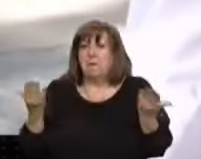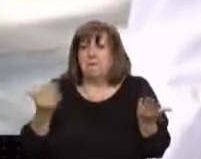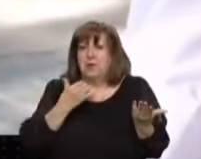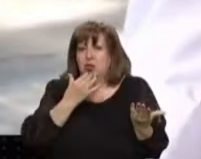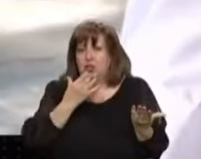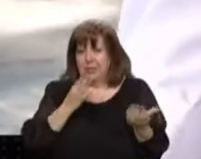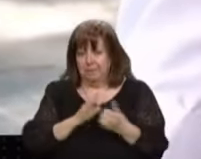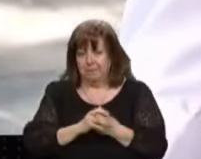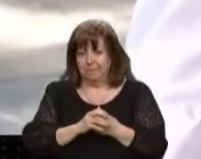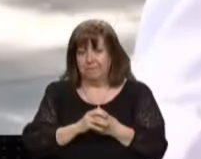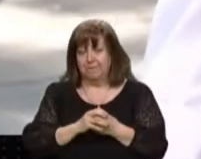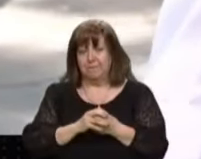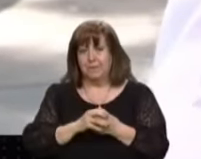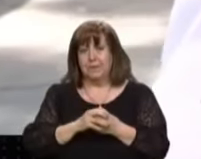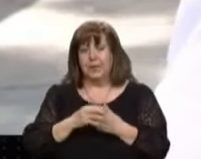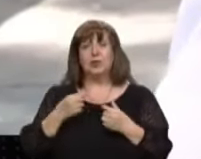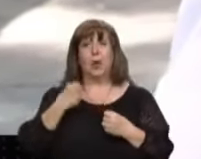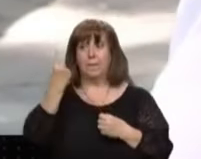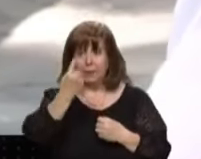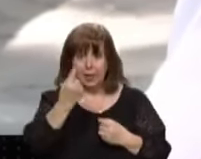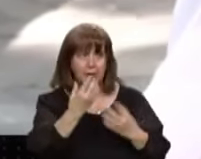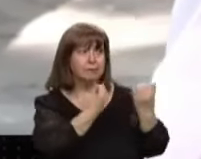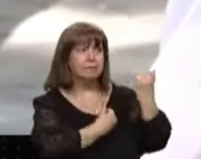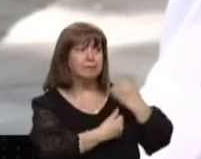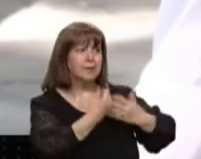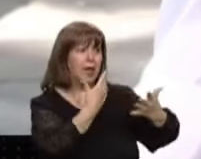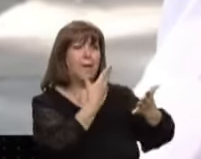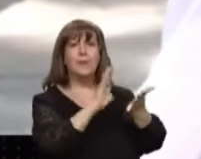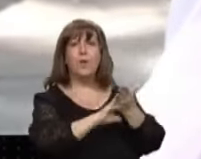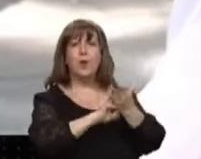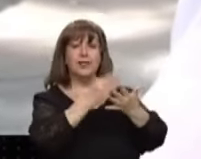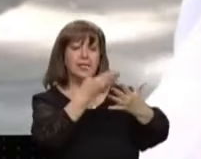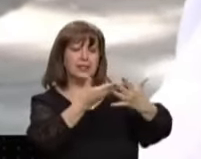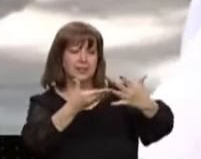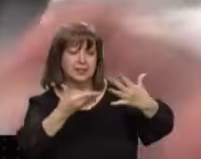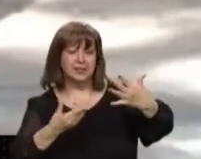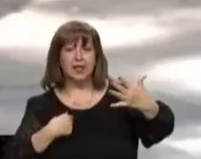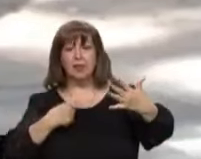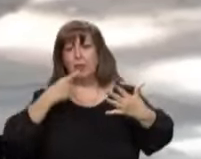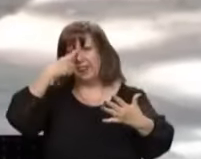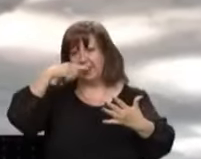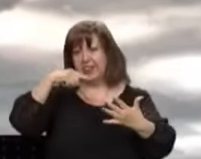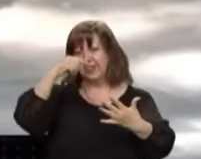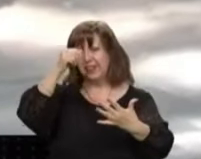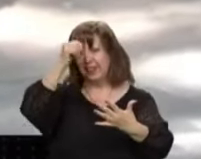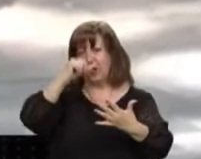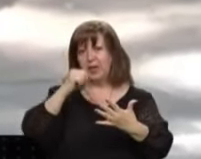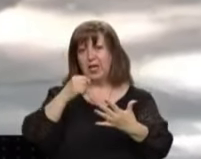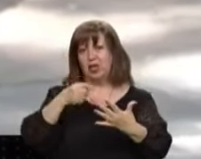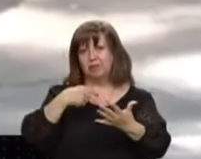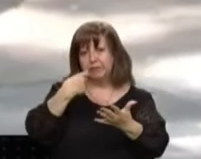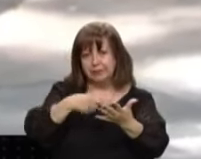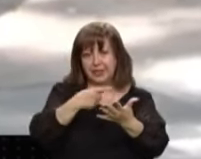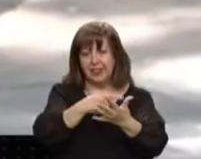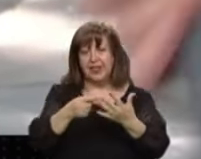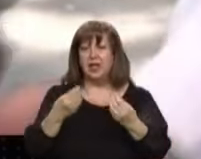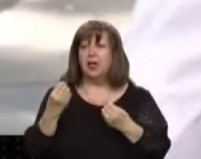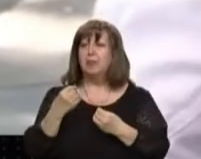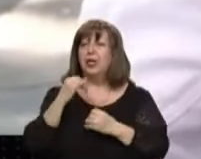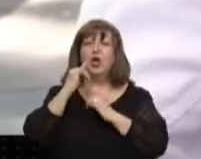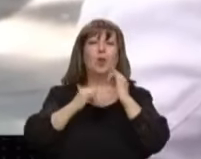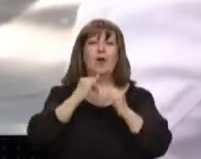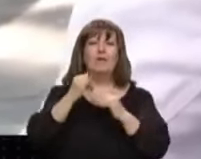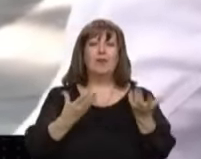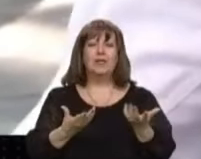prefiero decirlo antes informarme bien acerca de las propuestas y ahí decidir y si tuvieras que informarte lo haces a través de de dónde